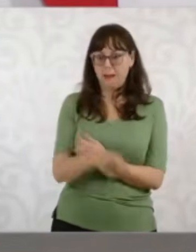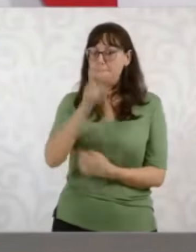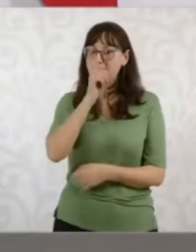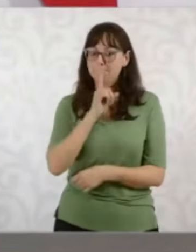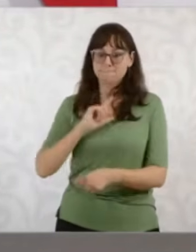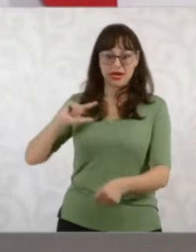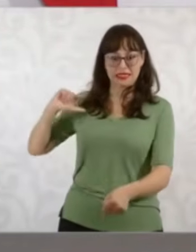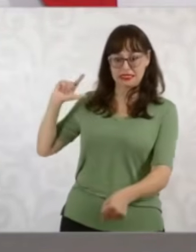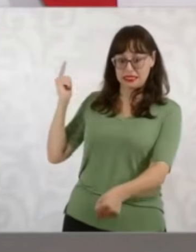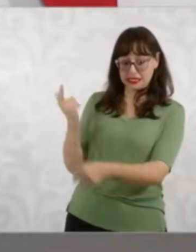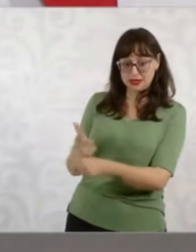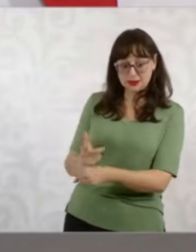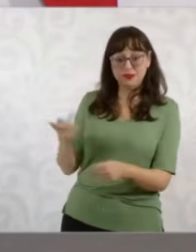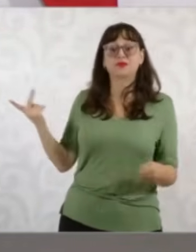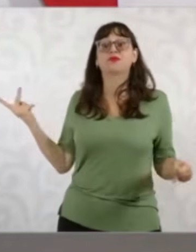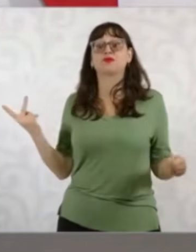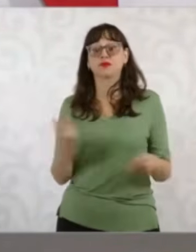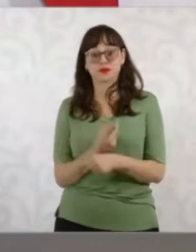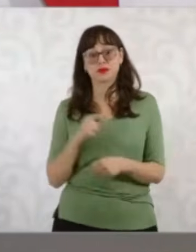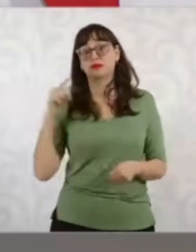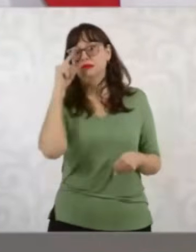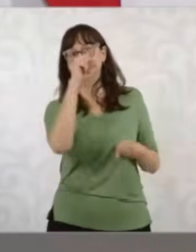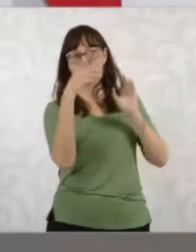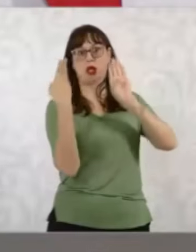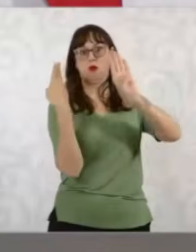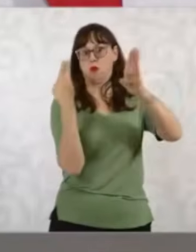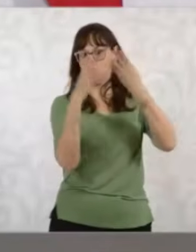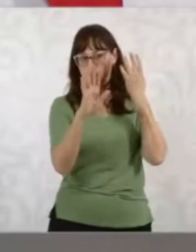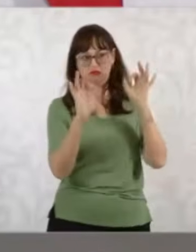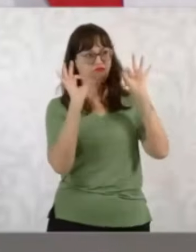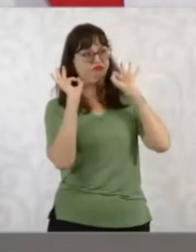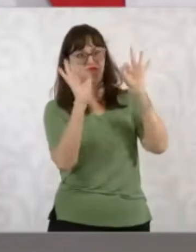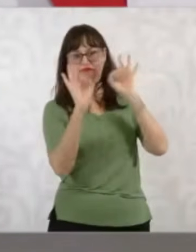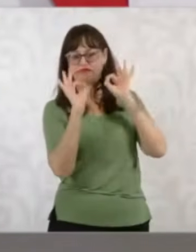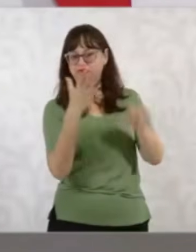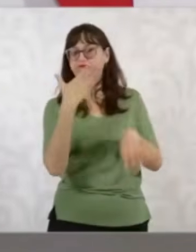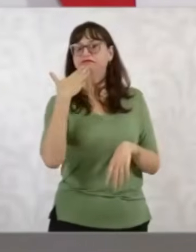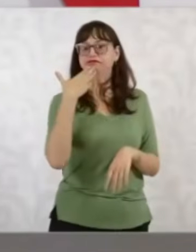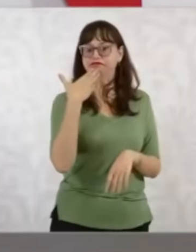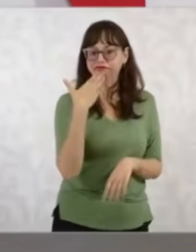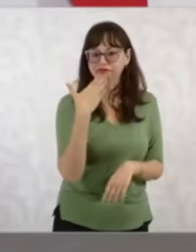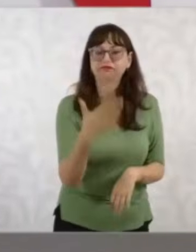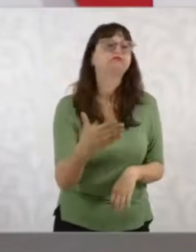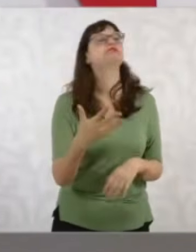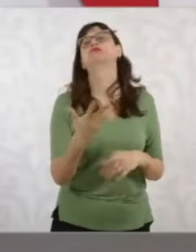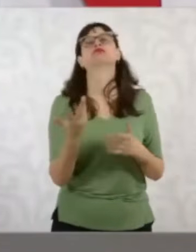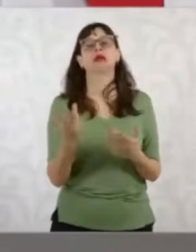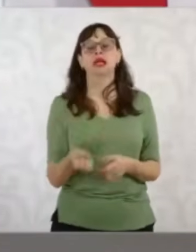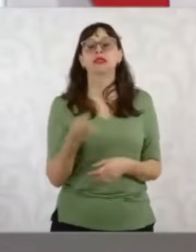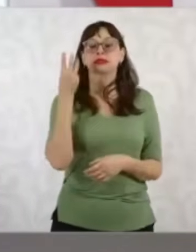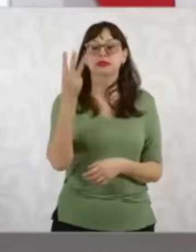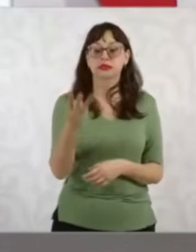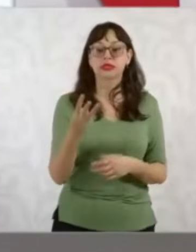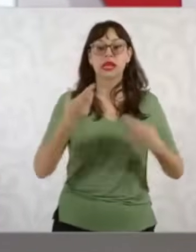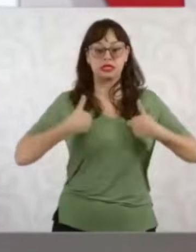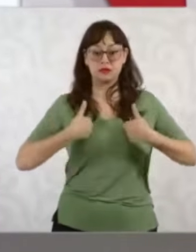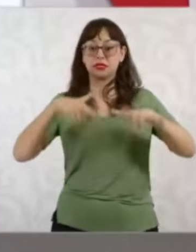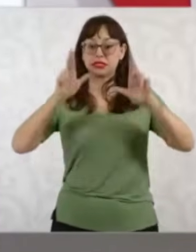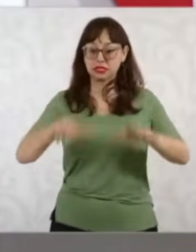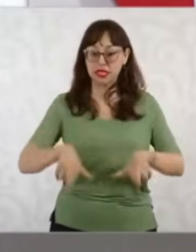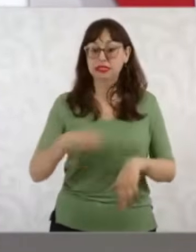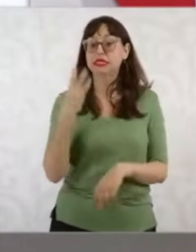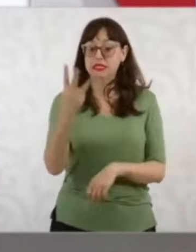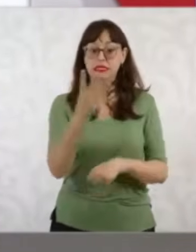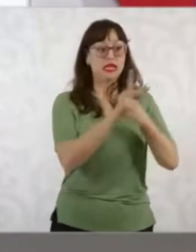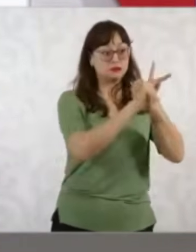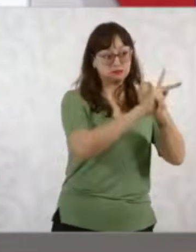es una visita exitosa, diplomática, donde asisten los 3 mandatarios,